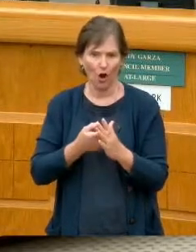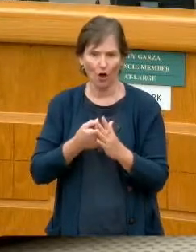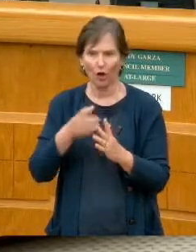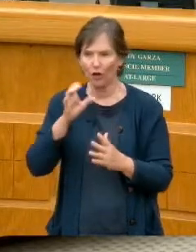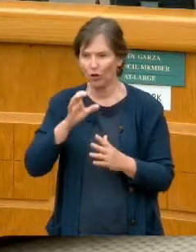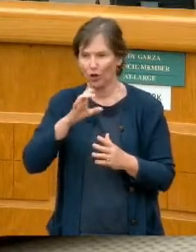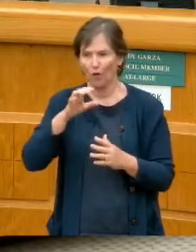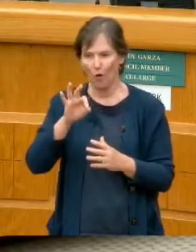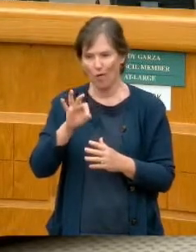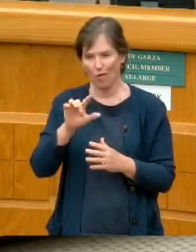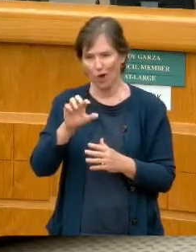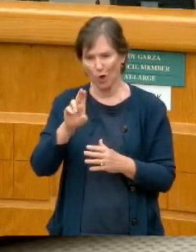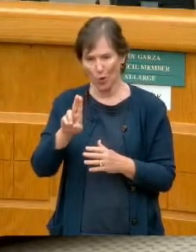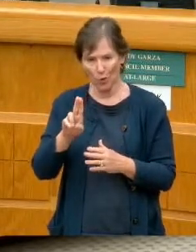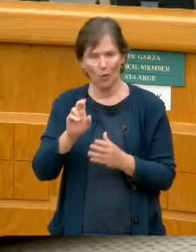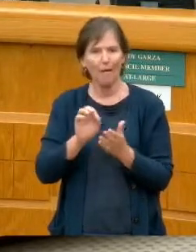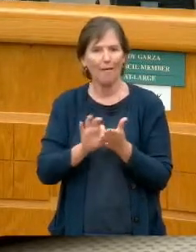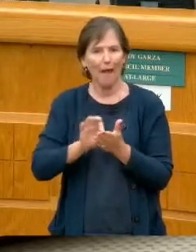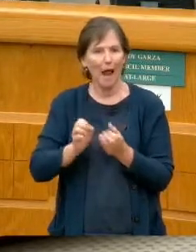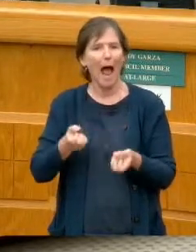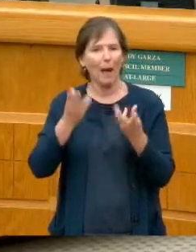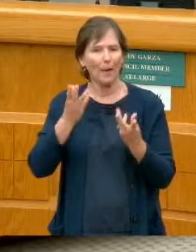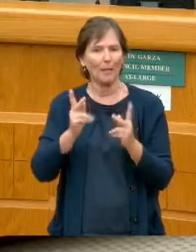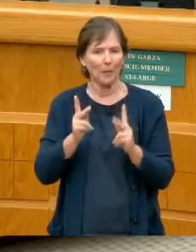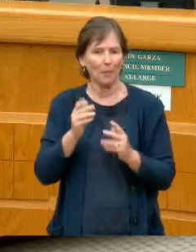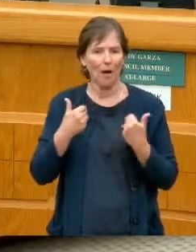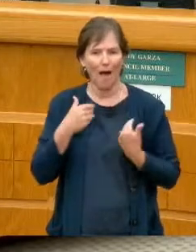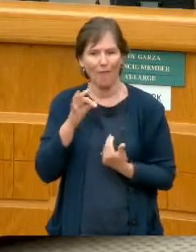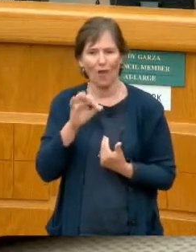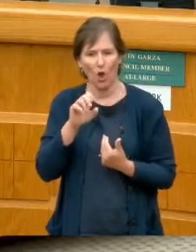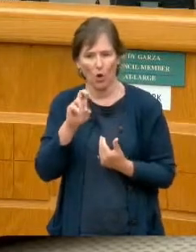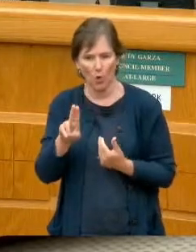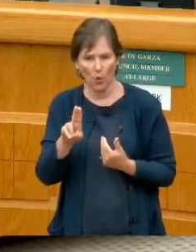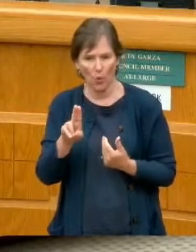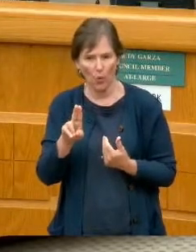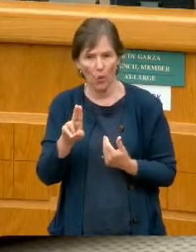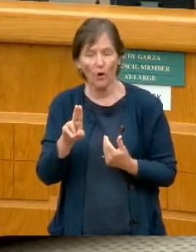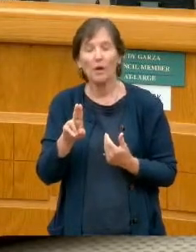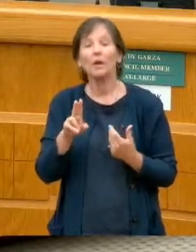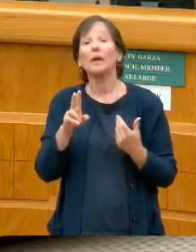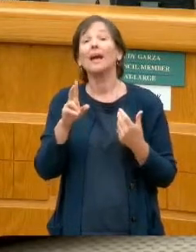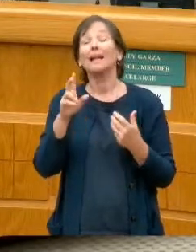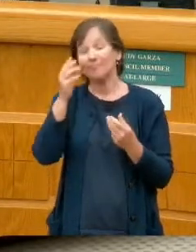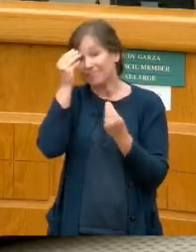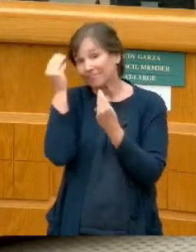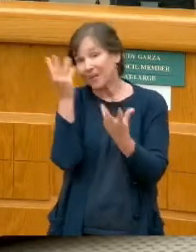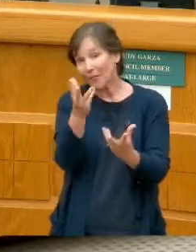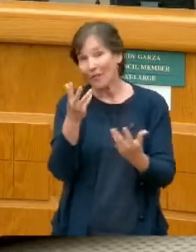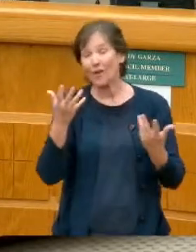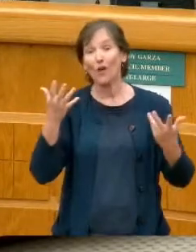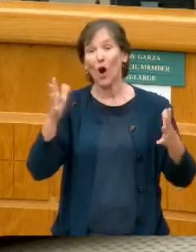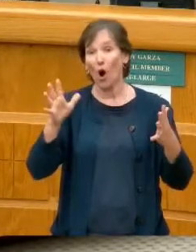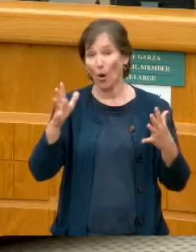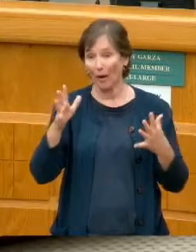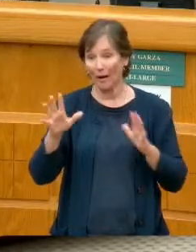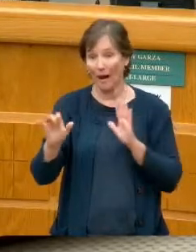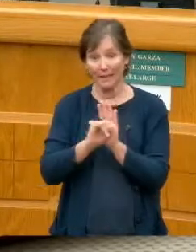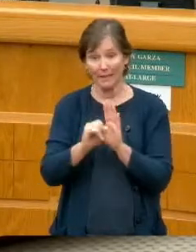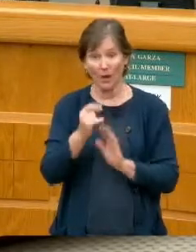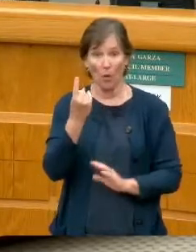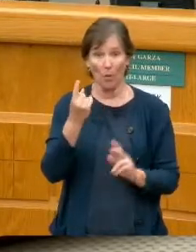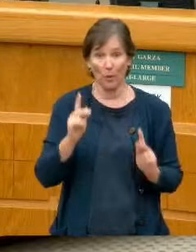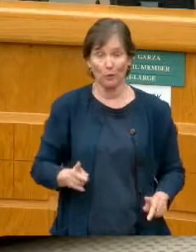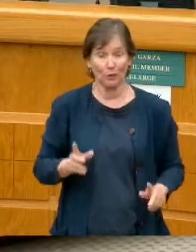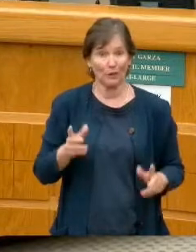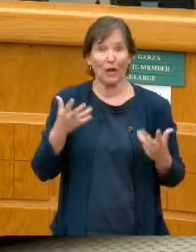of seasonal flu and COVID-19 co-infection, and the patient had to be hospitalized. We